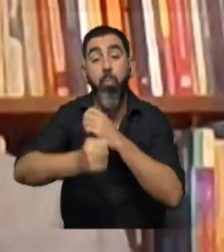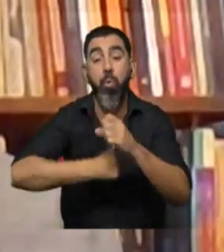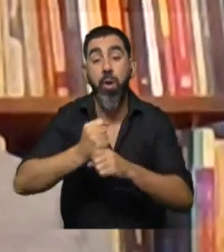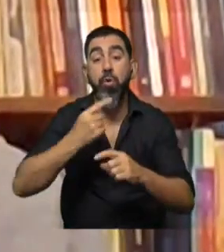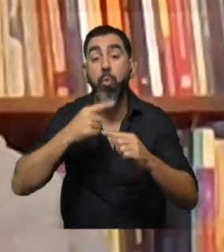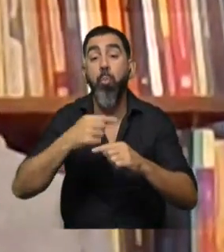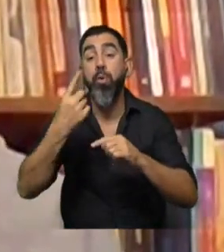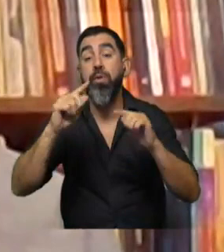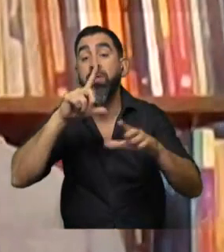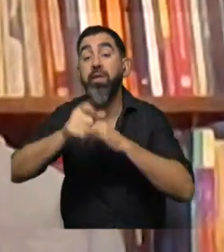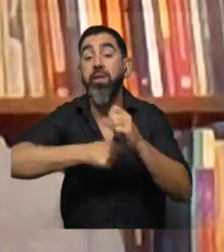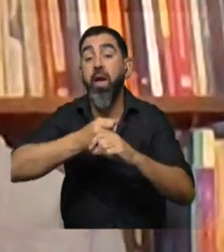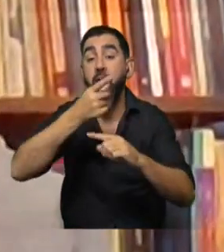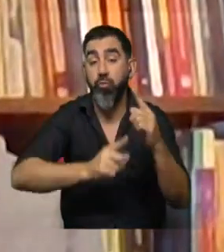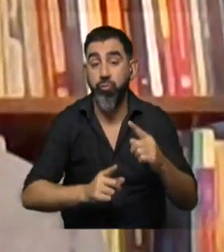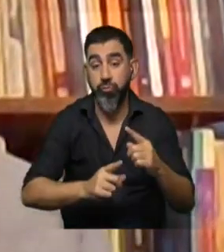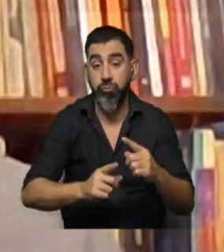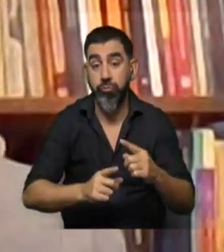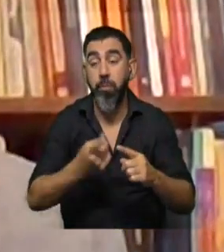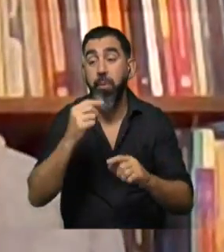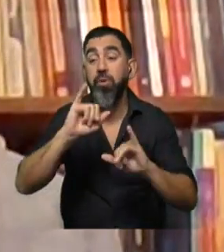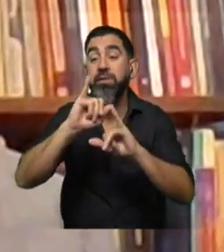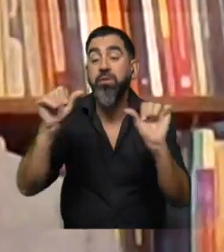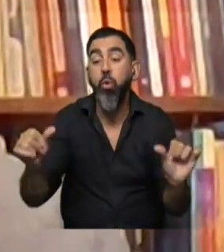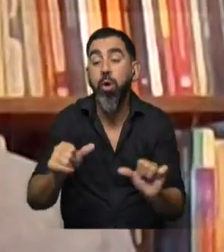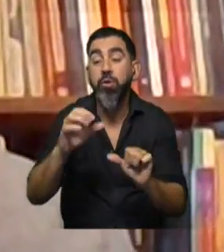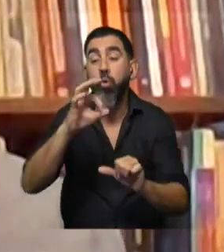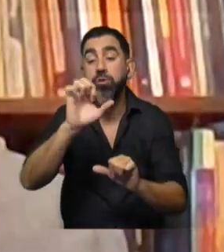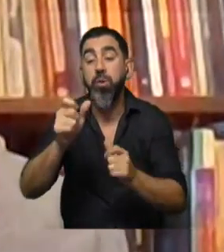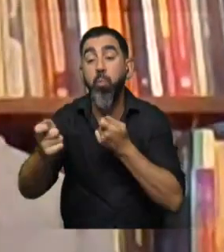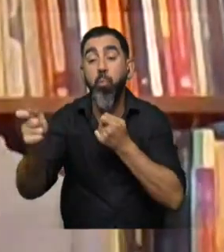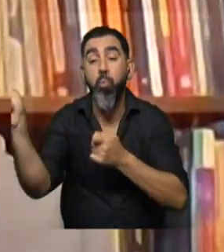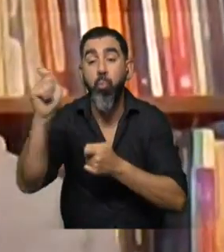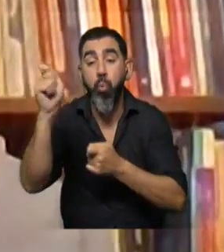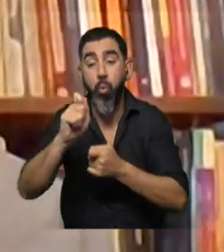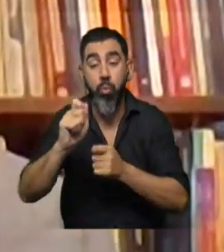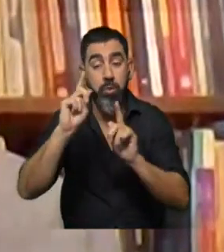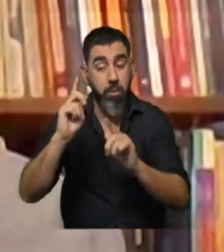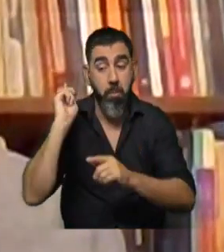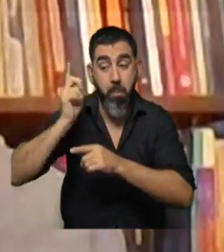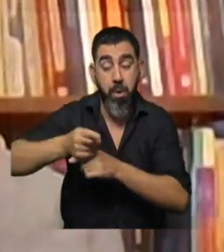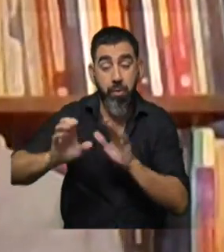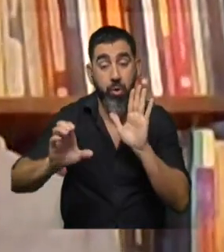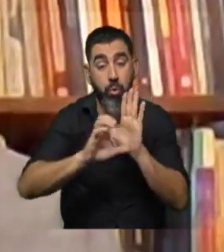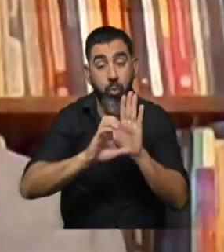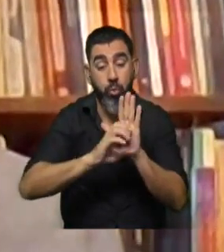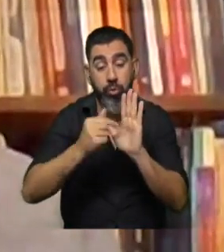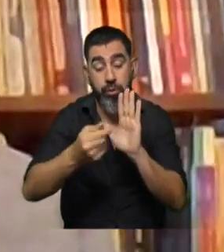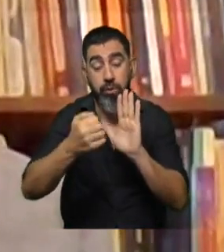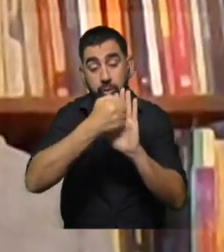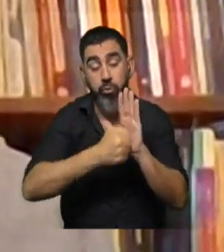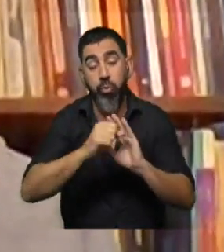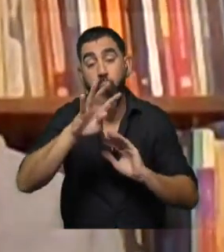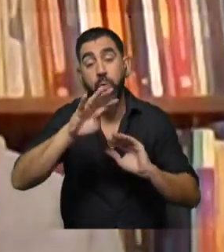17 años y medio cuando hecho por oce con la gestión pública que además es lo que mandata la constitución en su Artículo